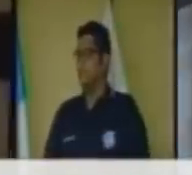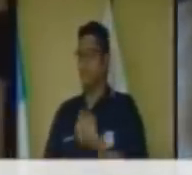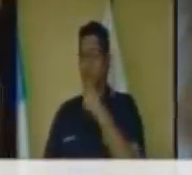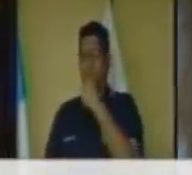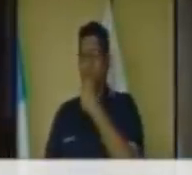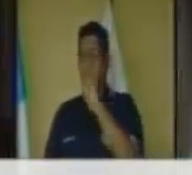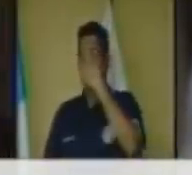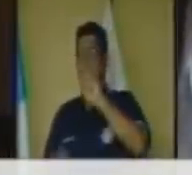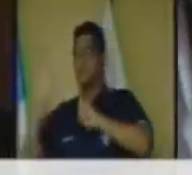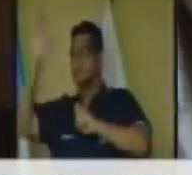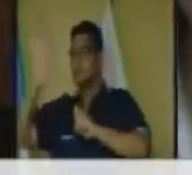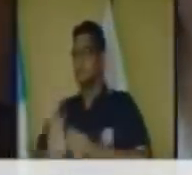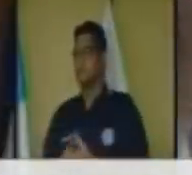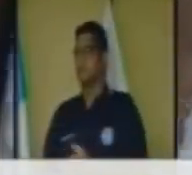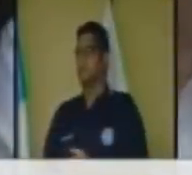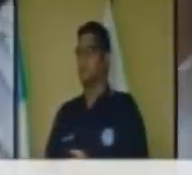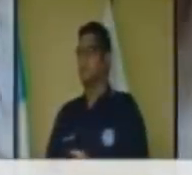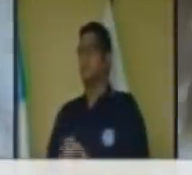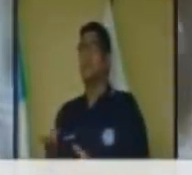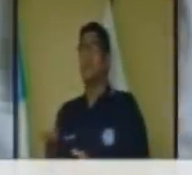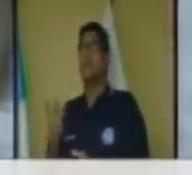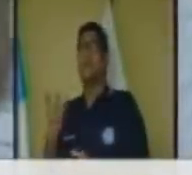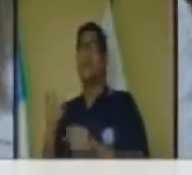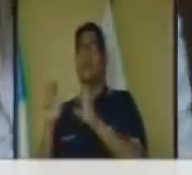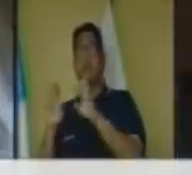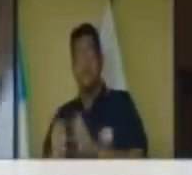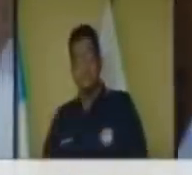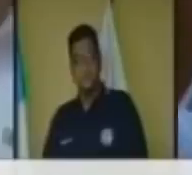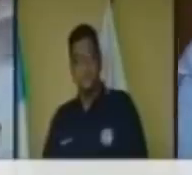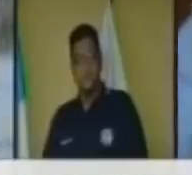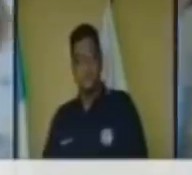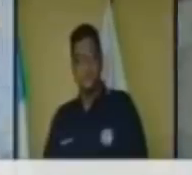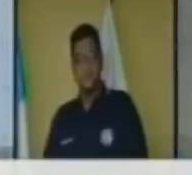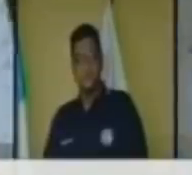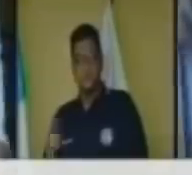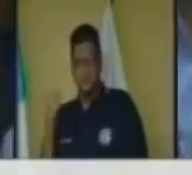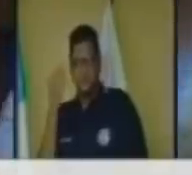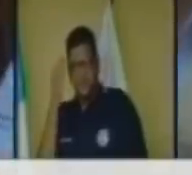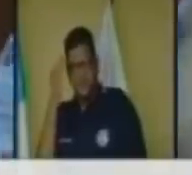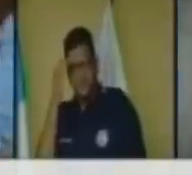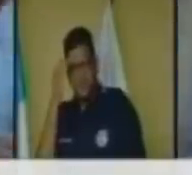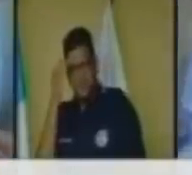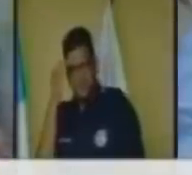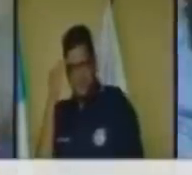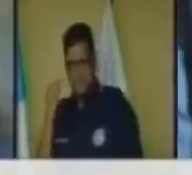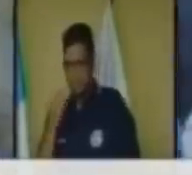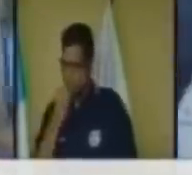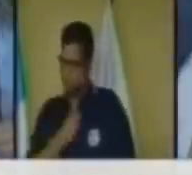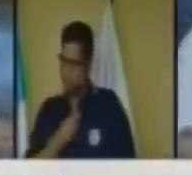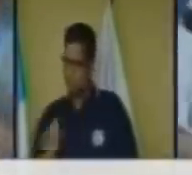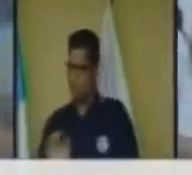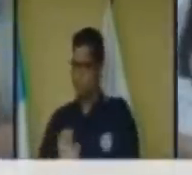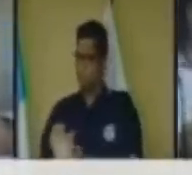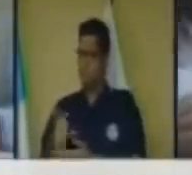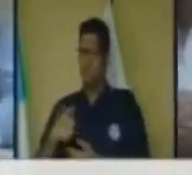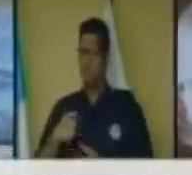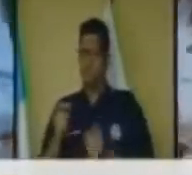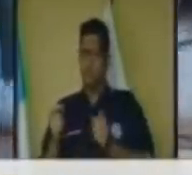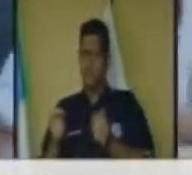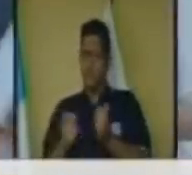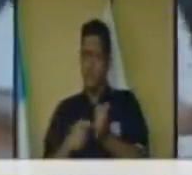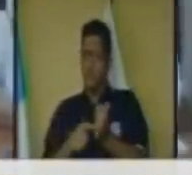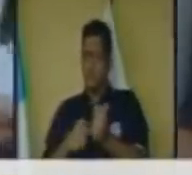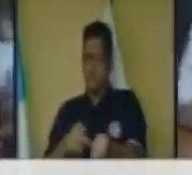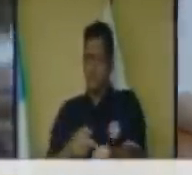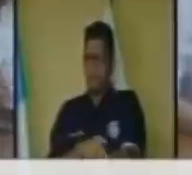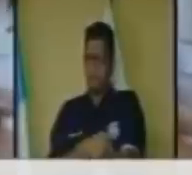Quería saber cuántas personas tienen identificadas que se resisten a tomar algún tipo de protocolo o medidas. El presidente hacía